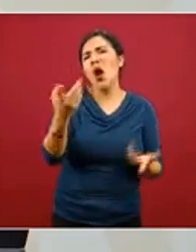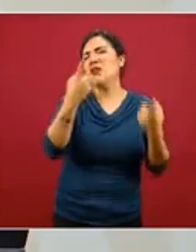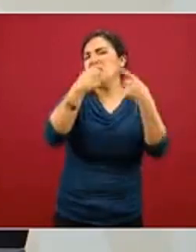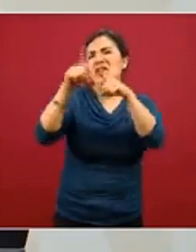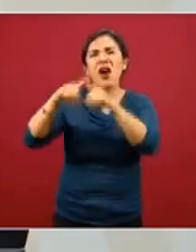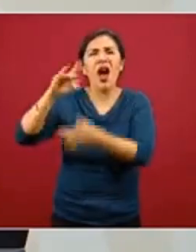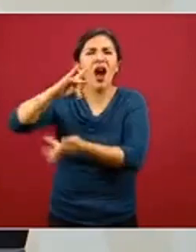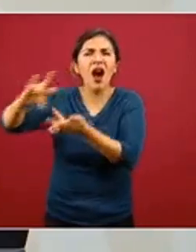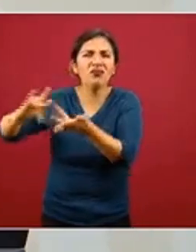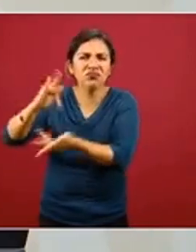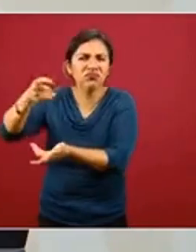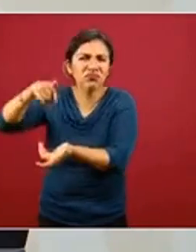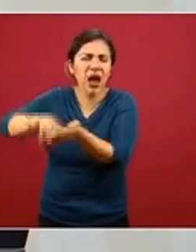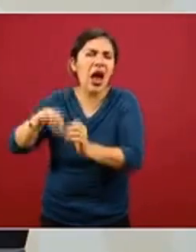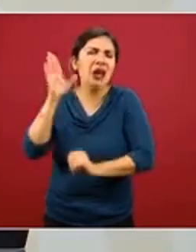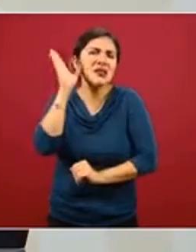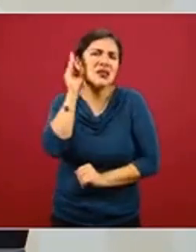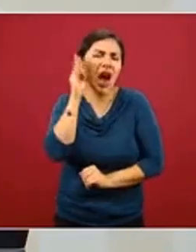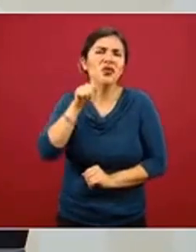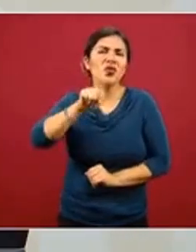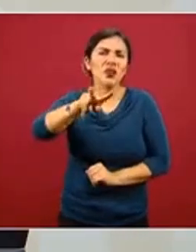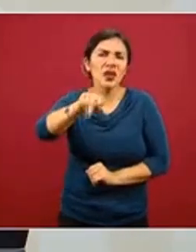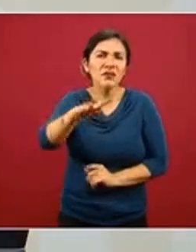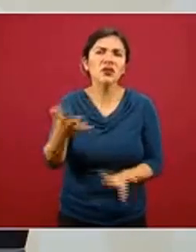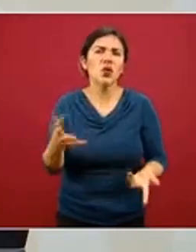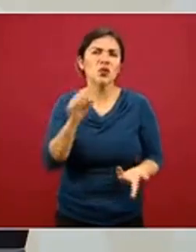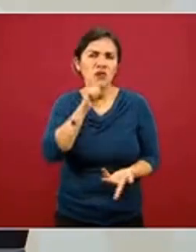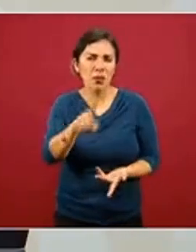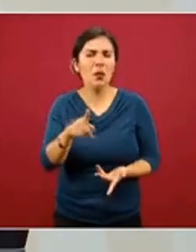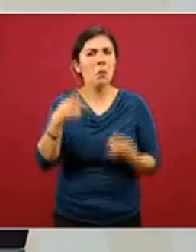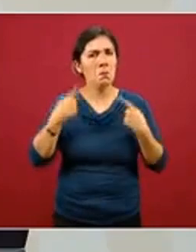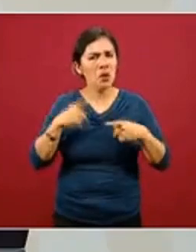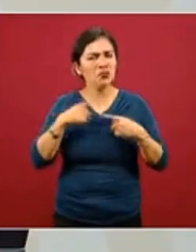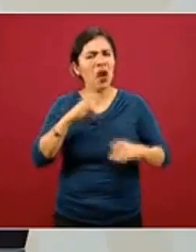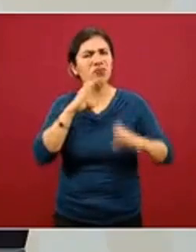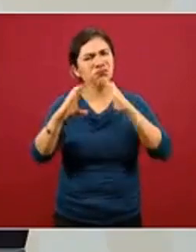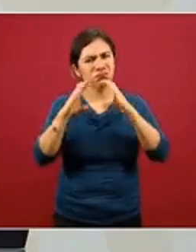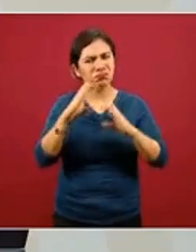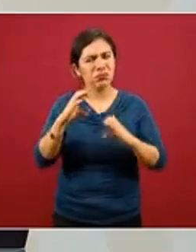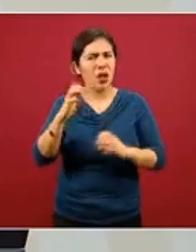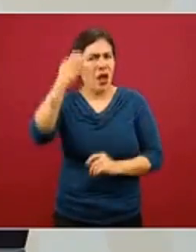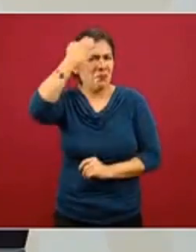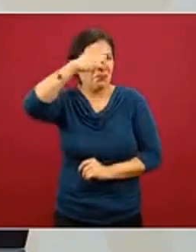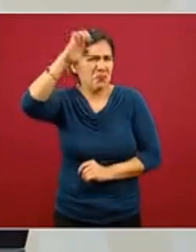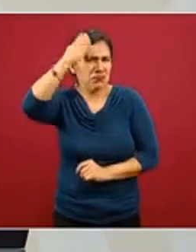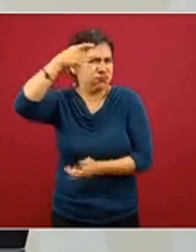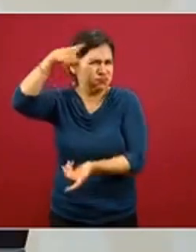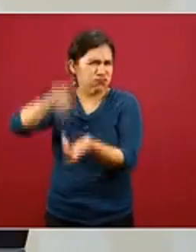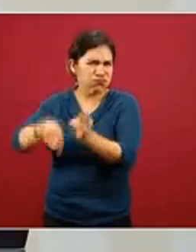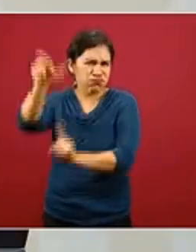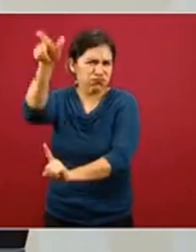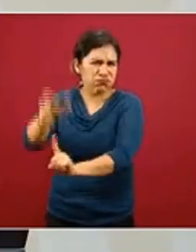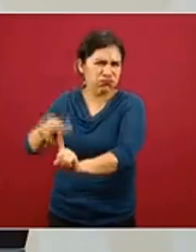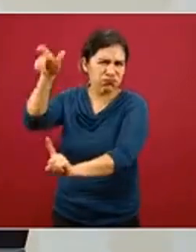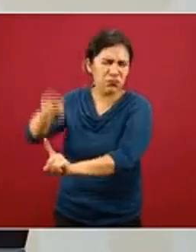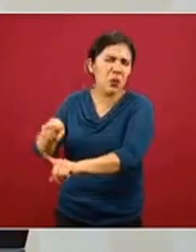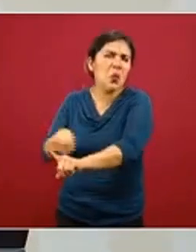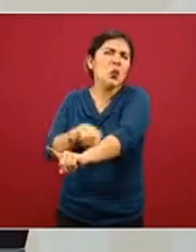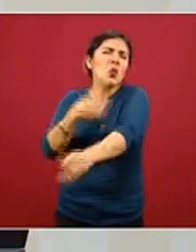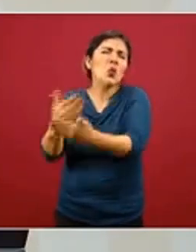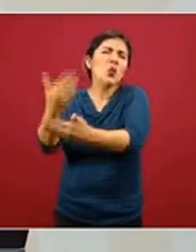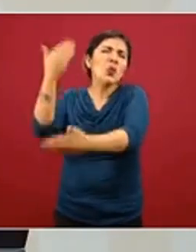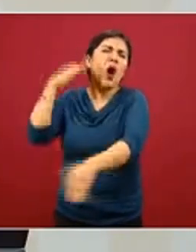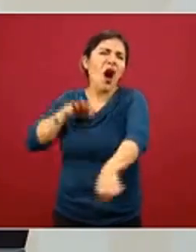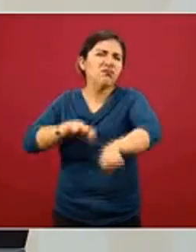distintos medios electrónicos, radio, televisión, comunicadores y comunicadoras con amplia experiencia, una amplia